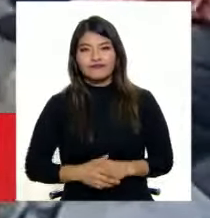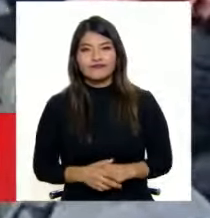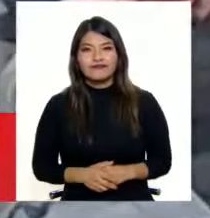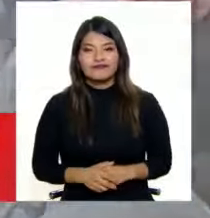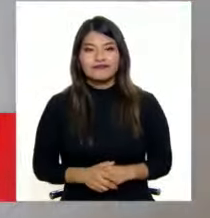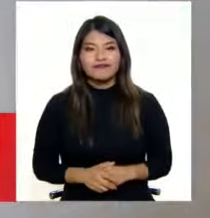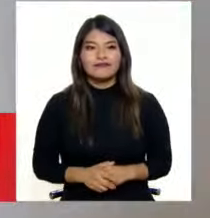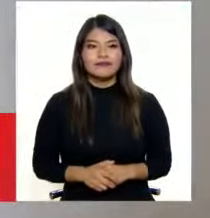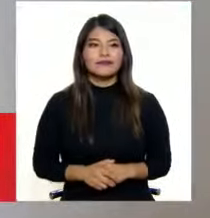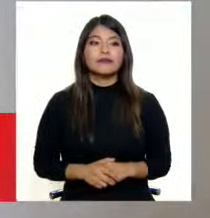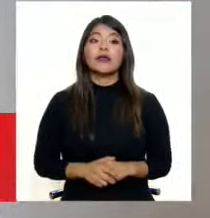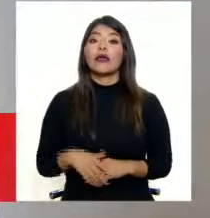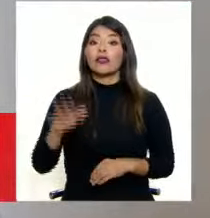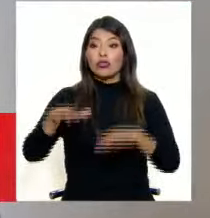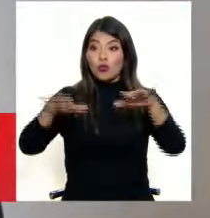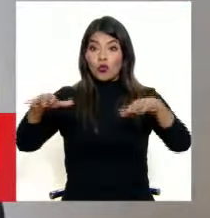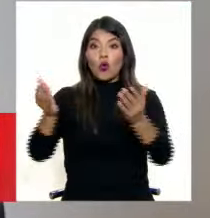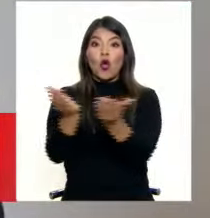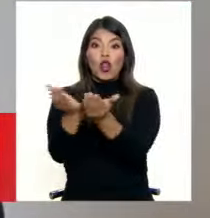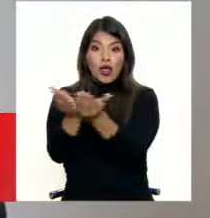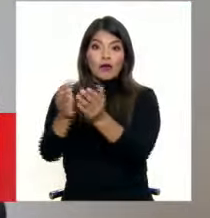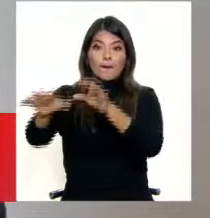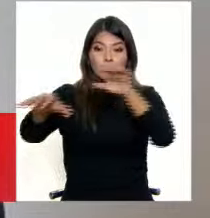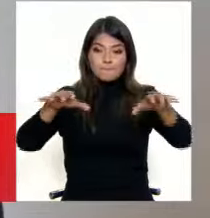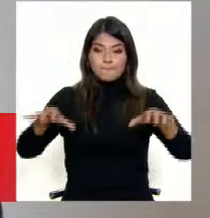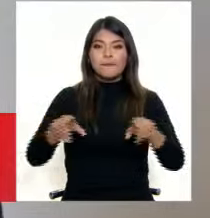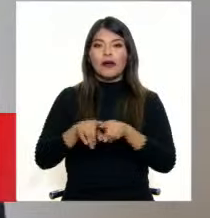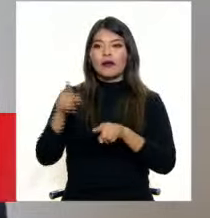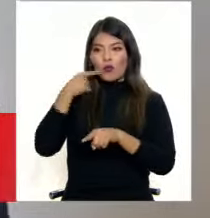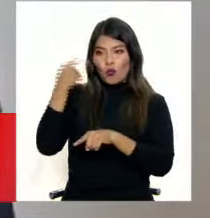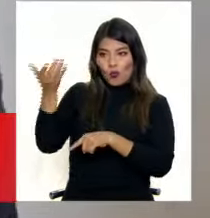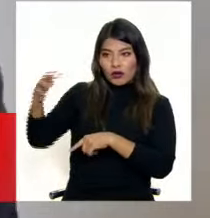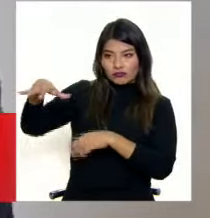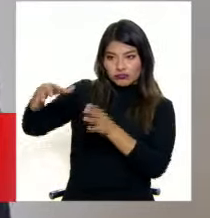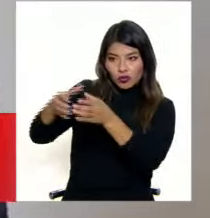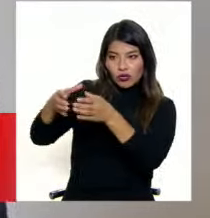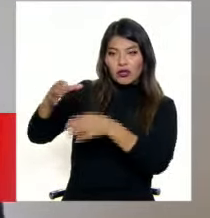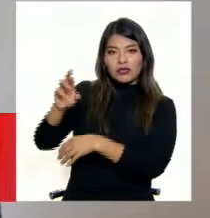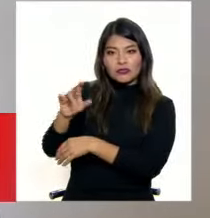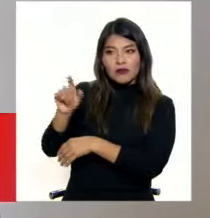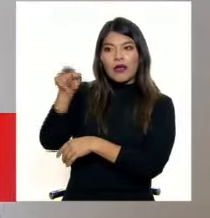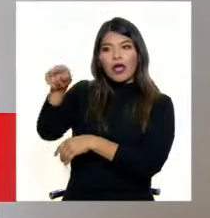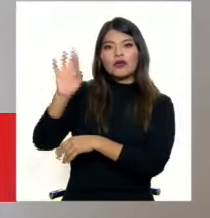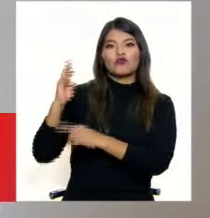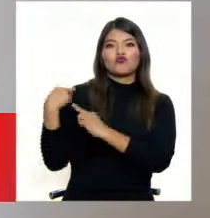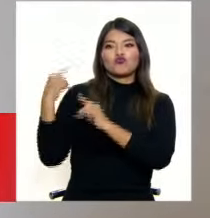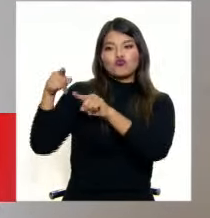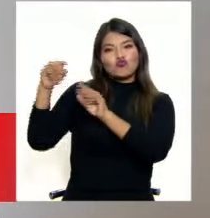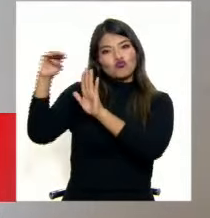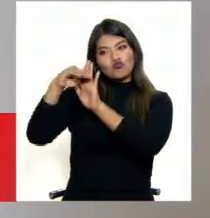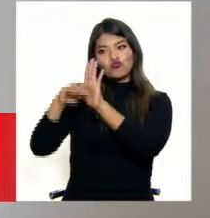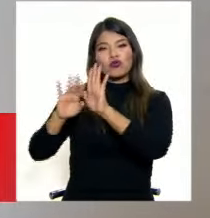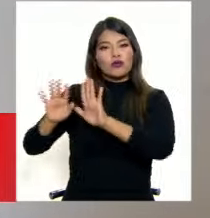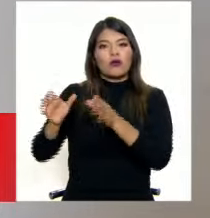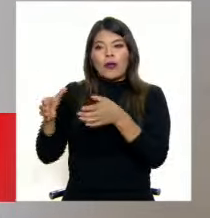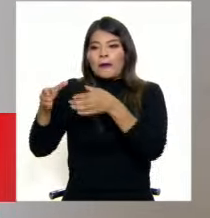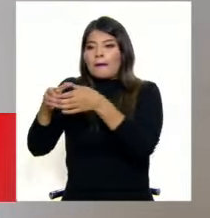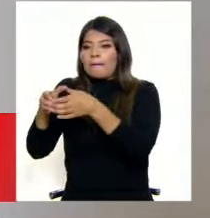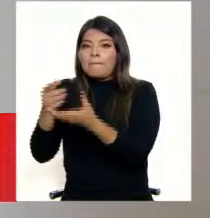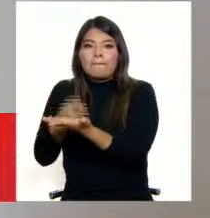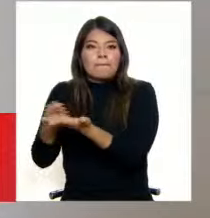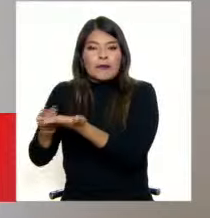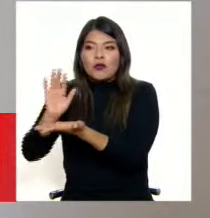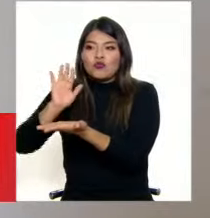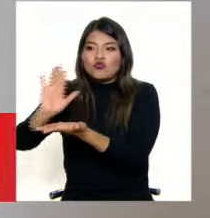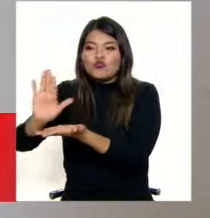caso las instituciones educativas como la de de San Ramón han han realizado su actividad de manera muy interna y